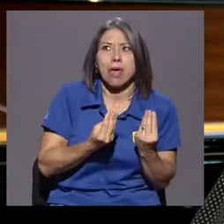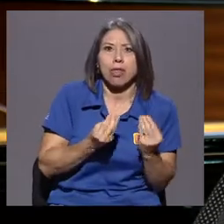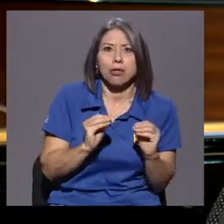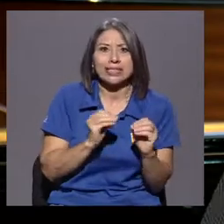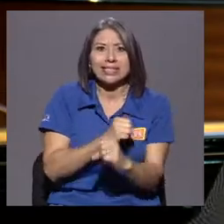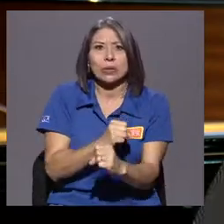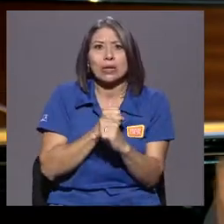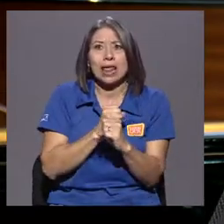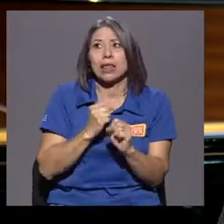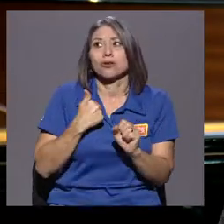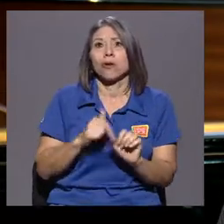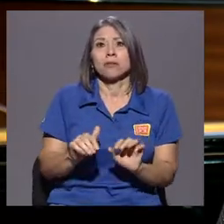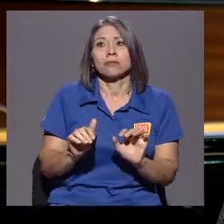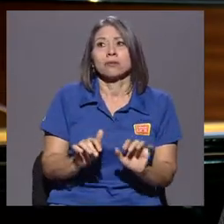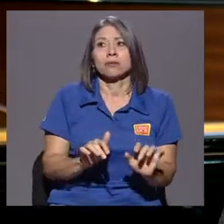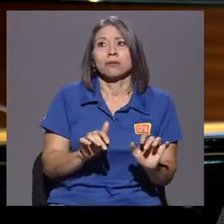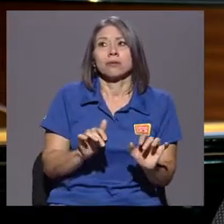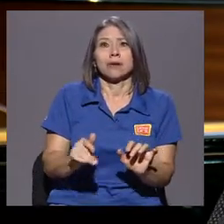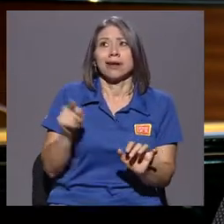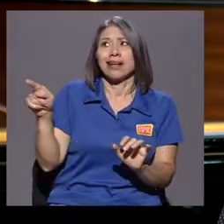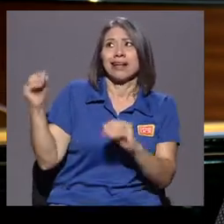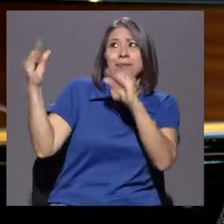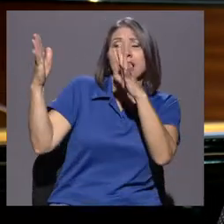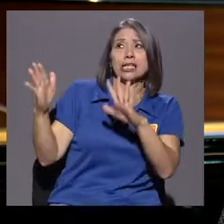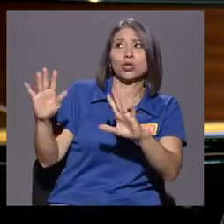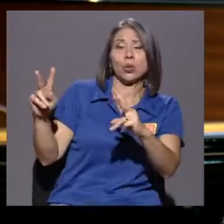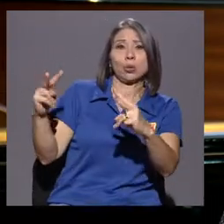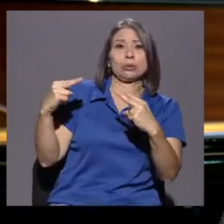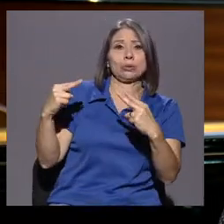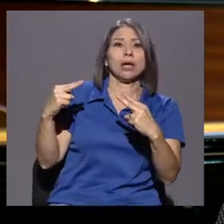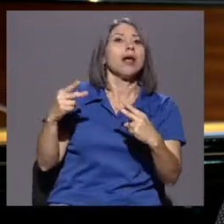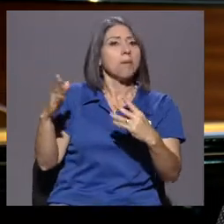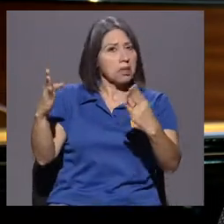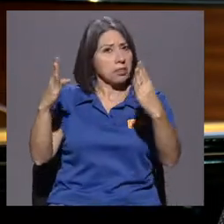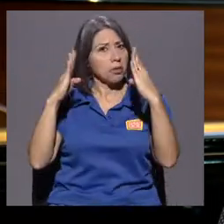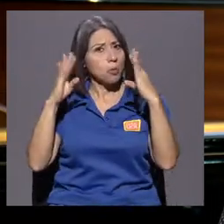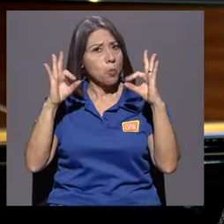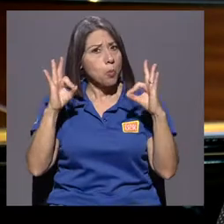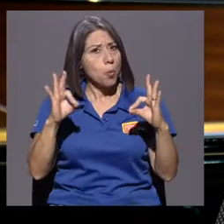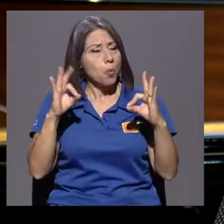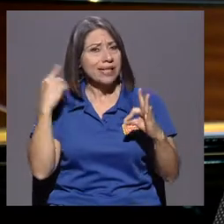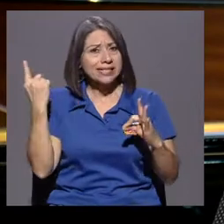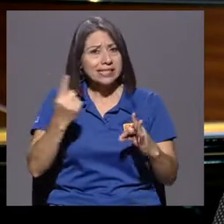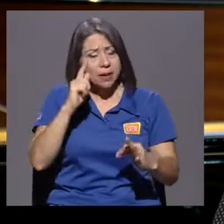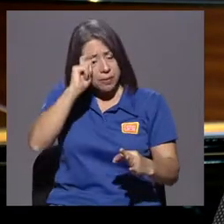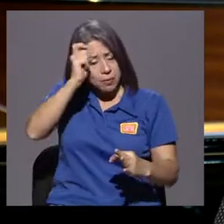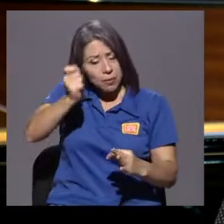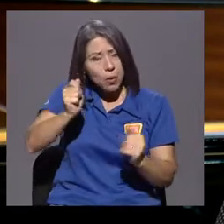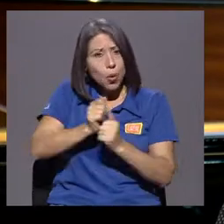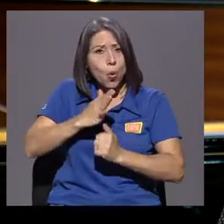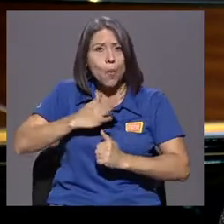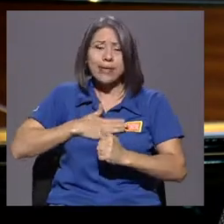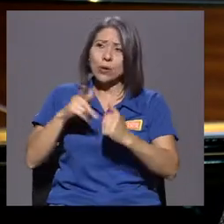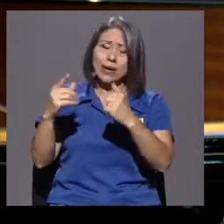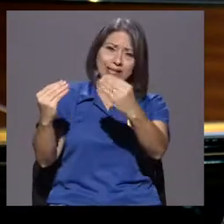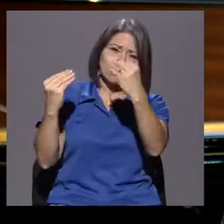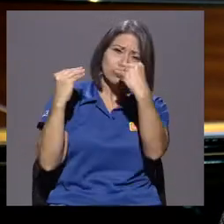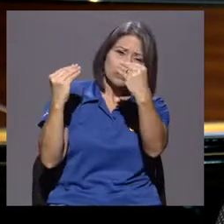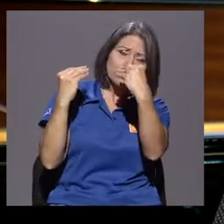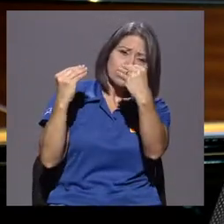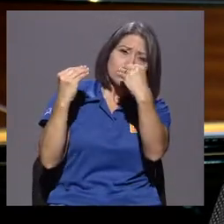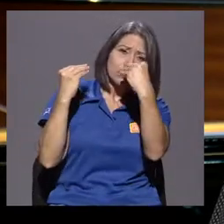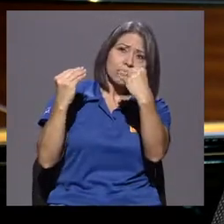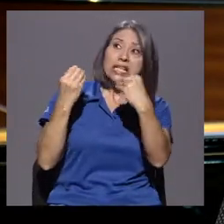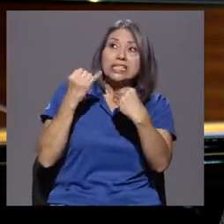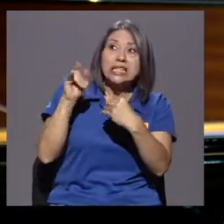a tocar para que el gran maestro me trató muy bien siempre fue muy cordial conmigo muy pedagógico cuando